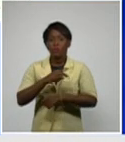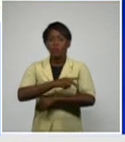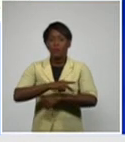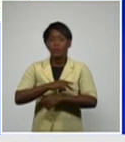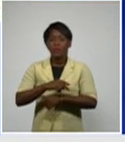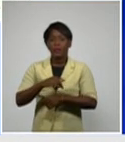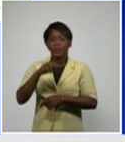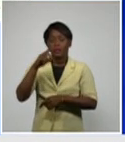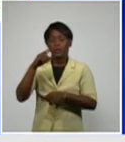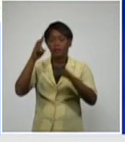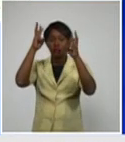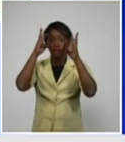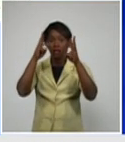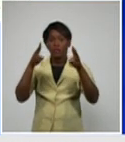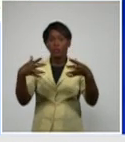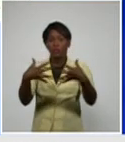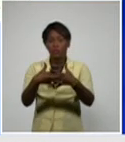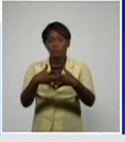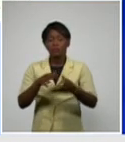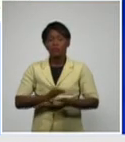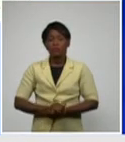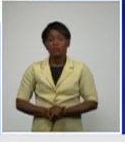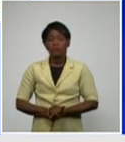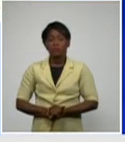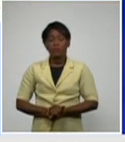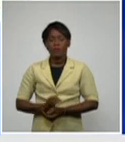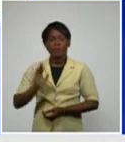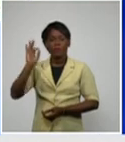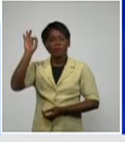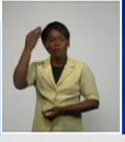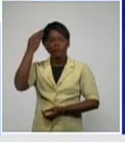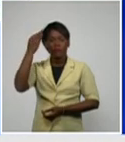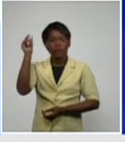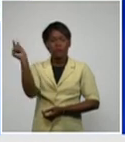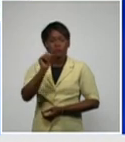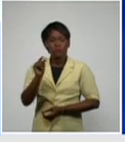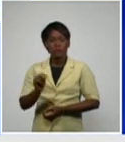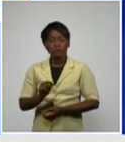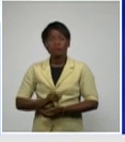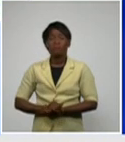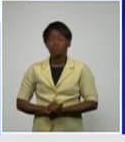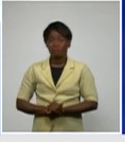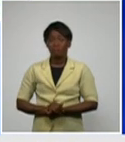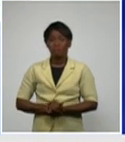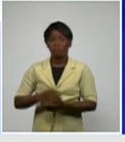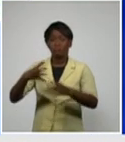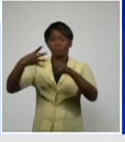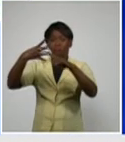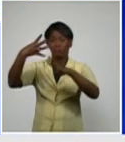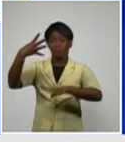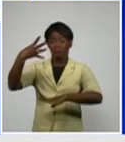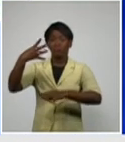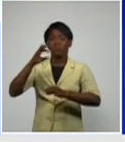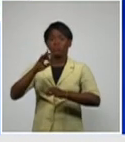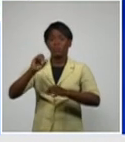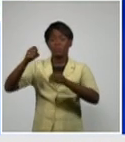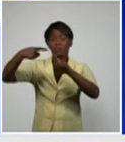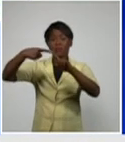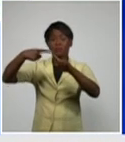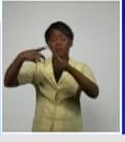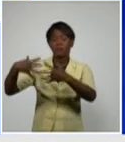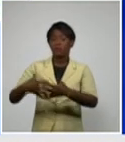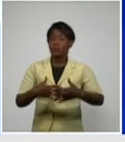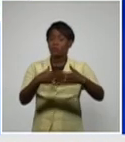Eso es en el mundo. En la región de las Américas, pues indiscutiblemente Estados Unidos a la cabeza,